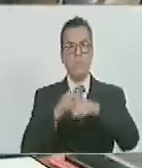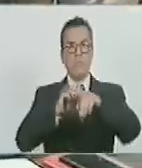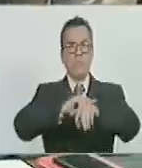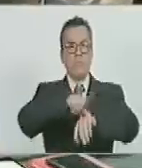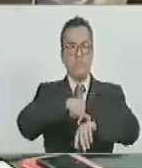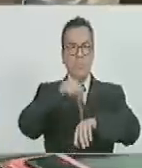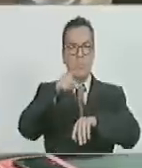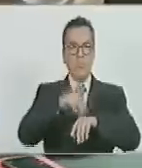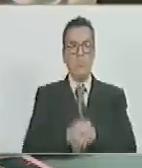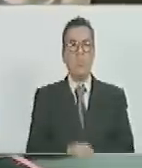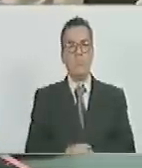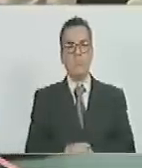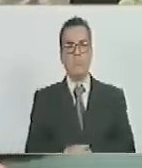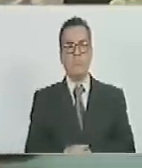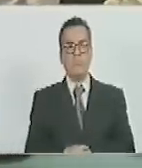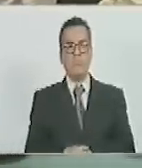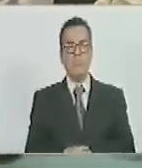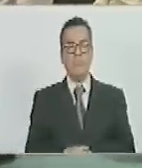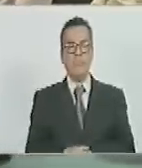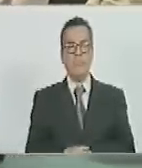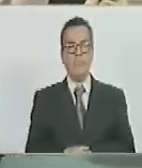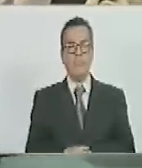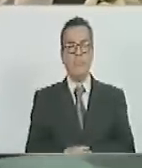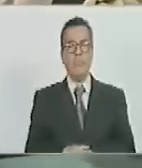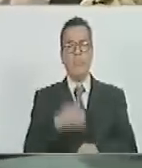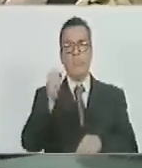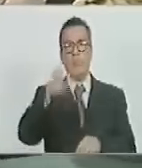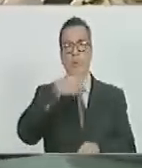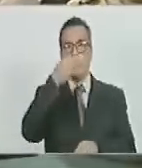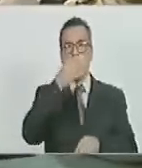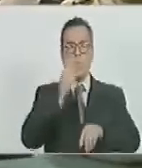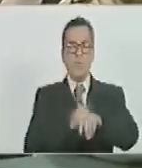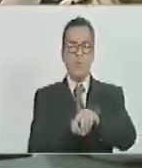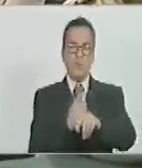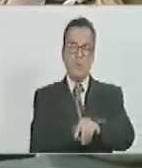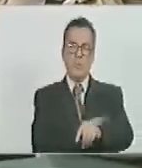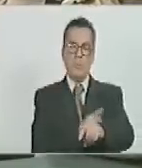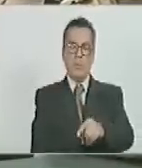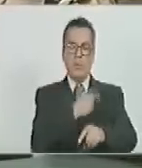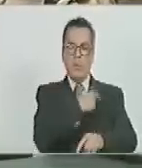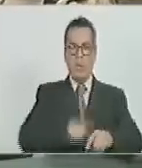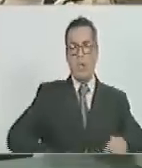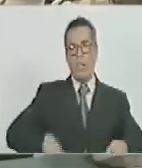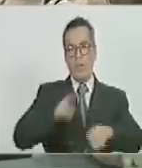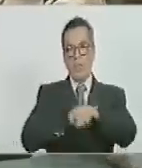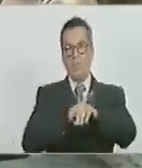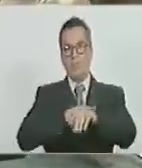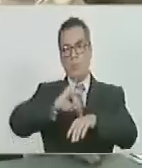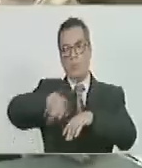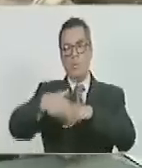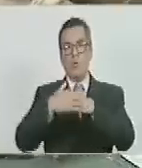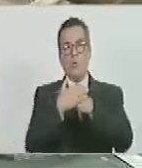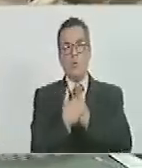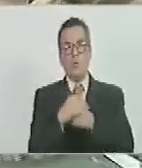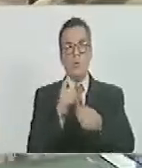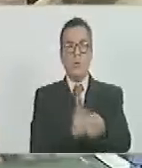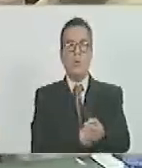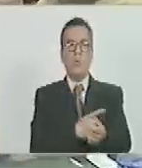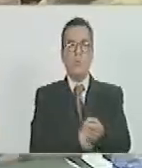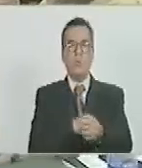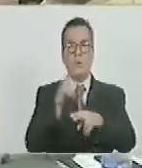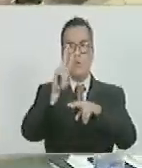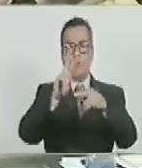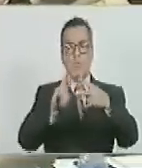Acnemato, Fima Chatuagüeñe. Buenas tardes, hermano presidente, doctor Jorge Rodríguez Gómez, hermana